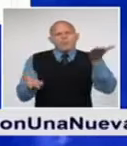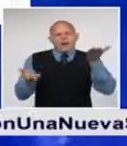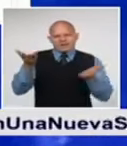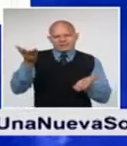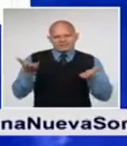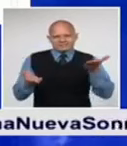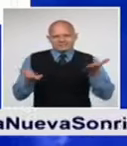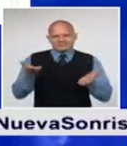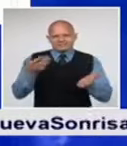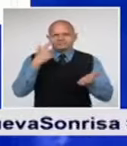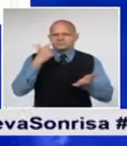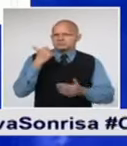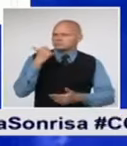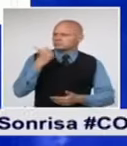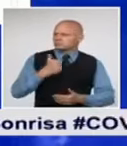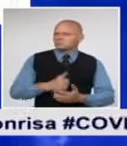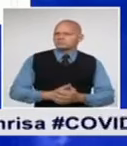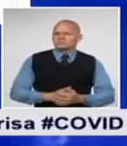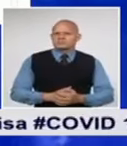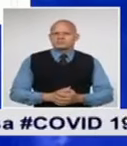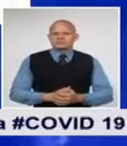Que fíjense, o sea,